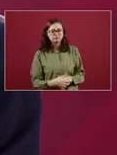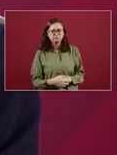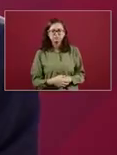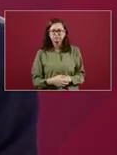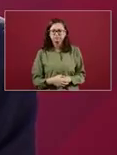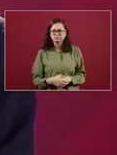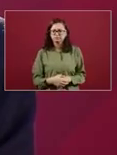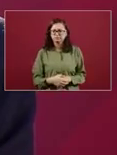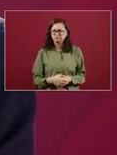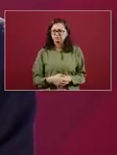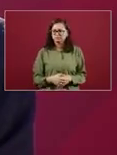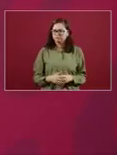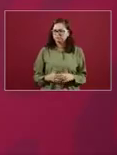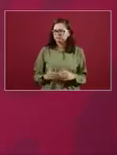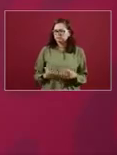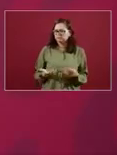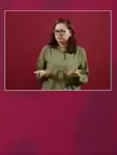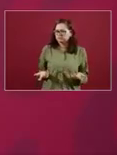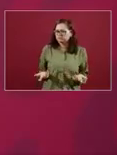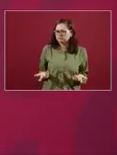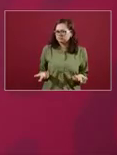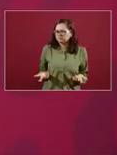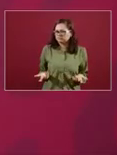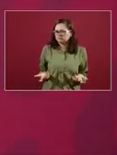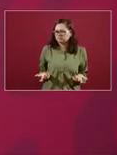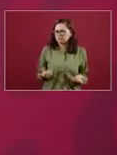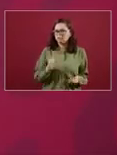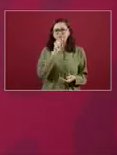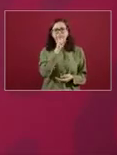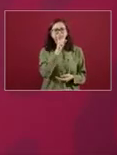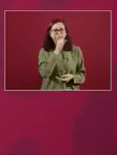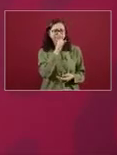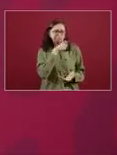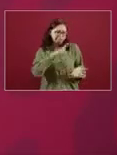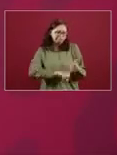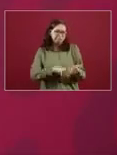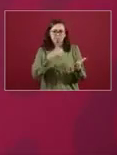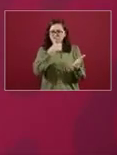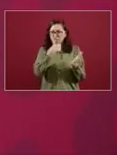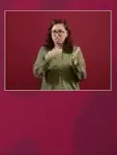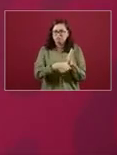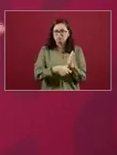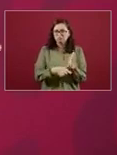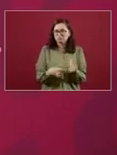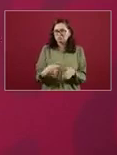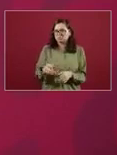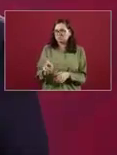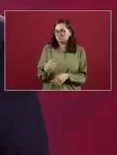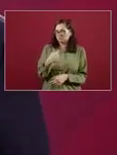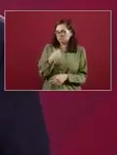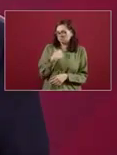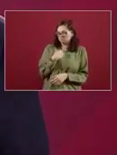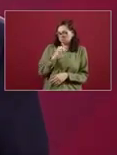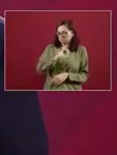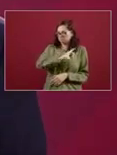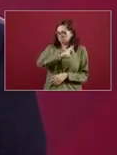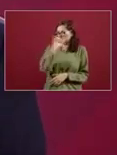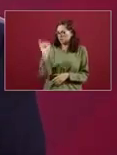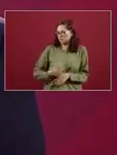¿Sí? El contenido, pues la carta. Y resulta que nunca di a conocer la